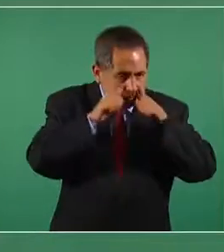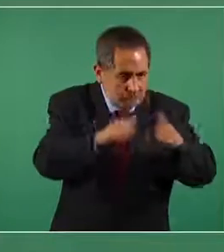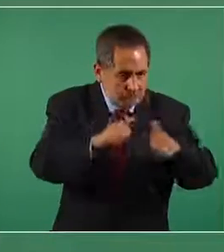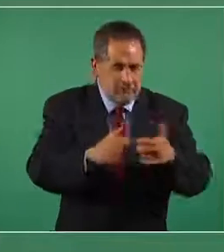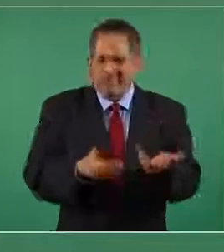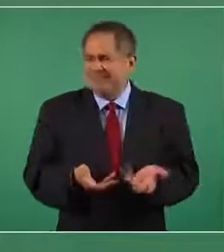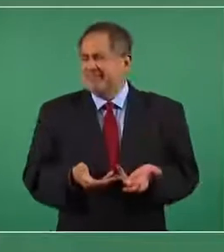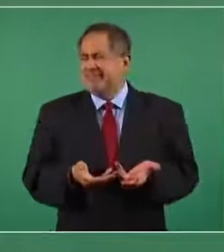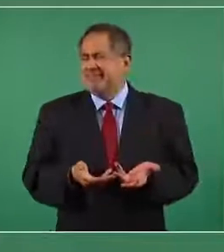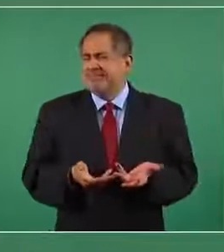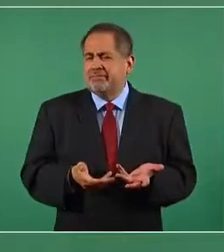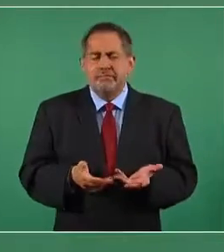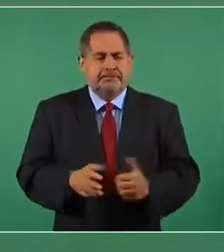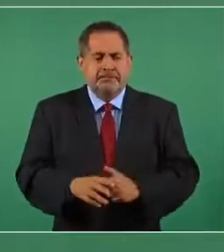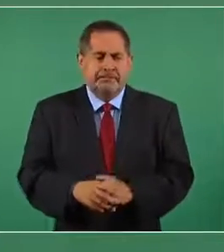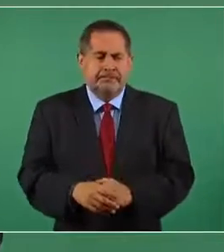dinero.